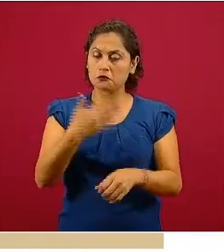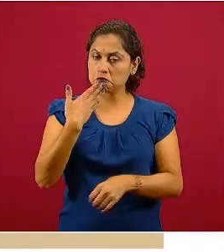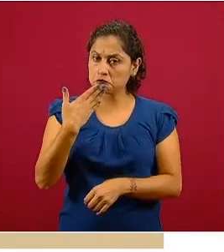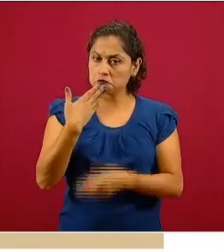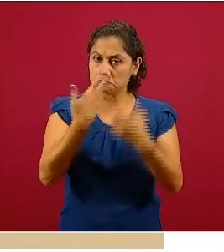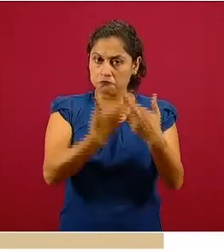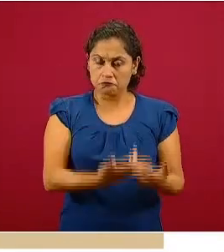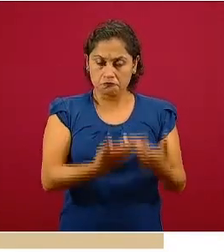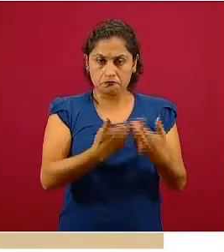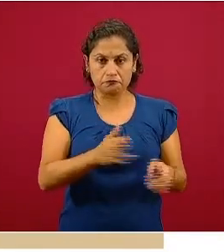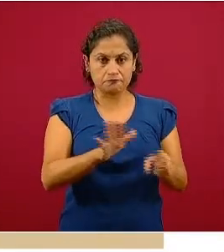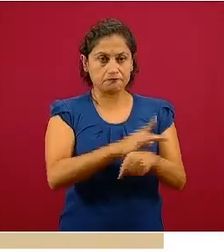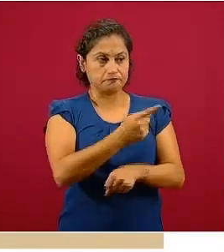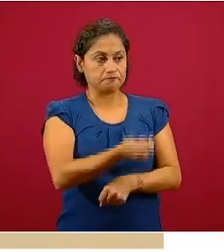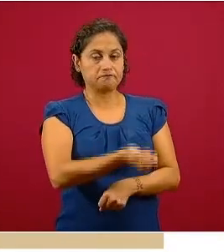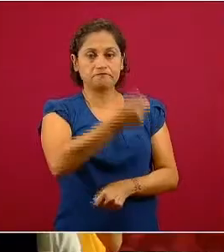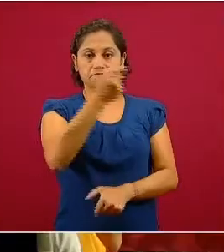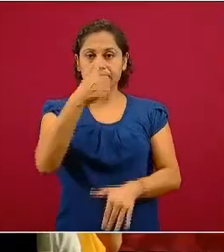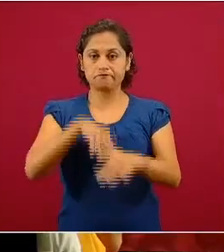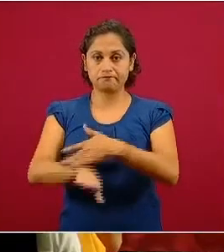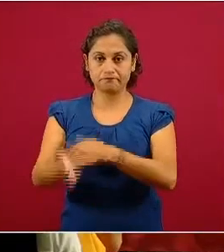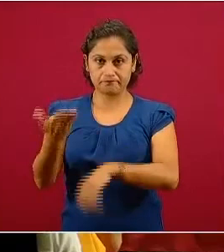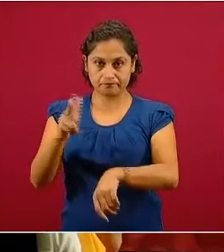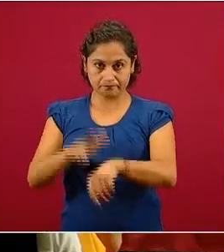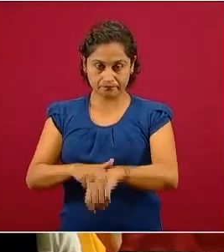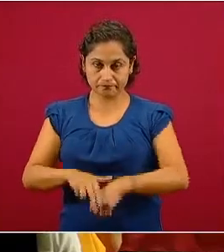tienen en el momento. La siguiente, por favor.